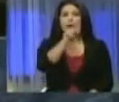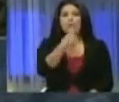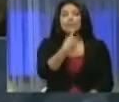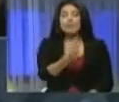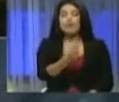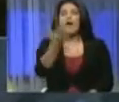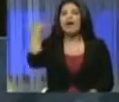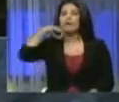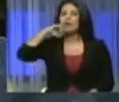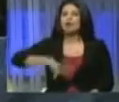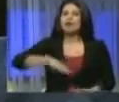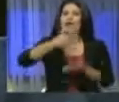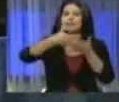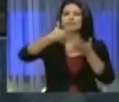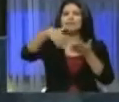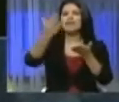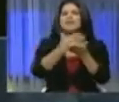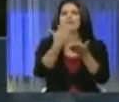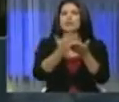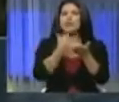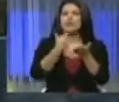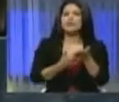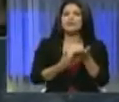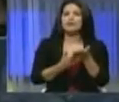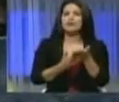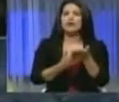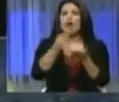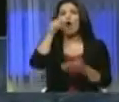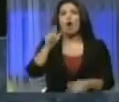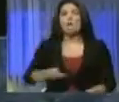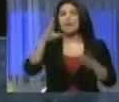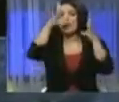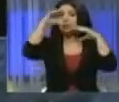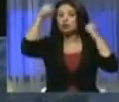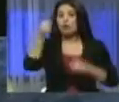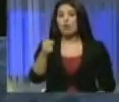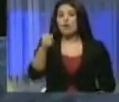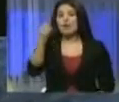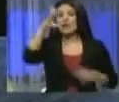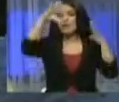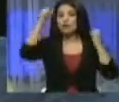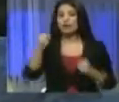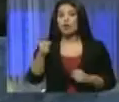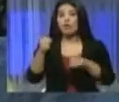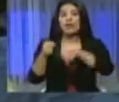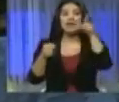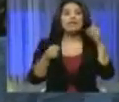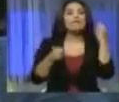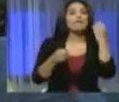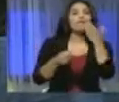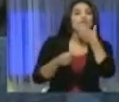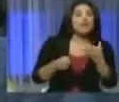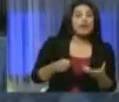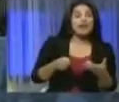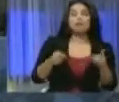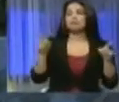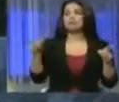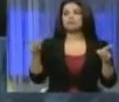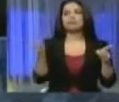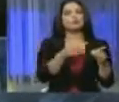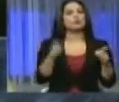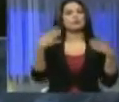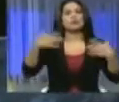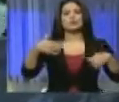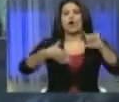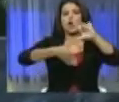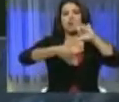escribió aquel libro que decía de Cristóbal Colón a Fidel Castro, el Caribe frontera imperial, así es.